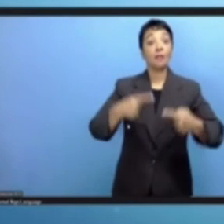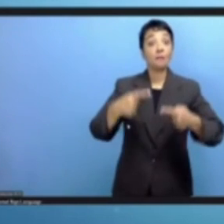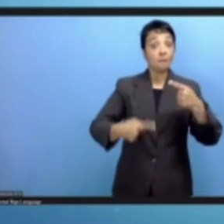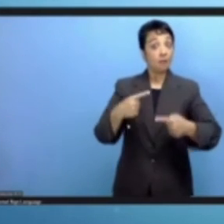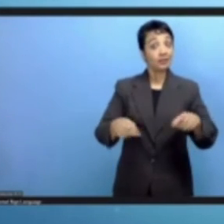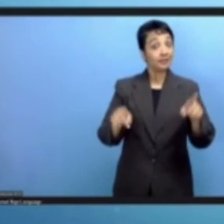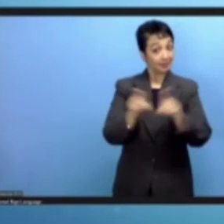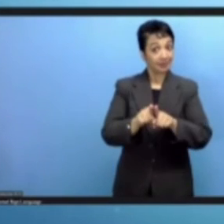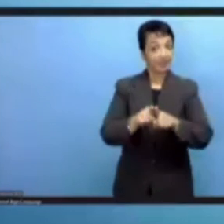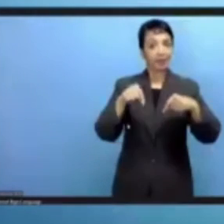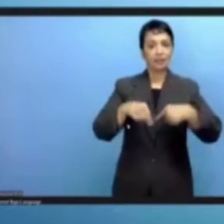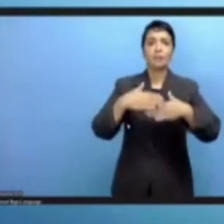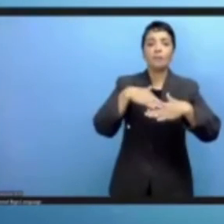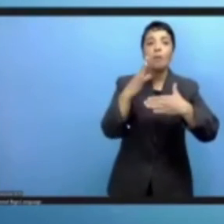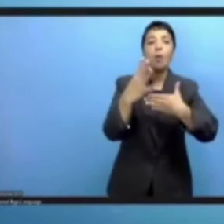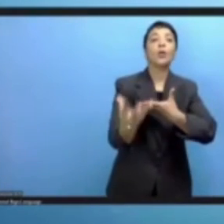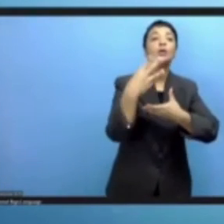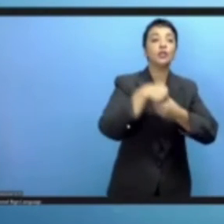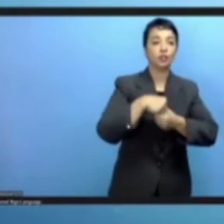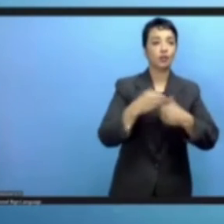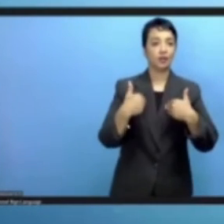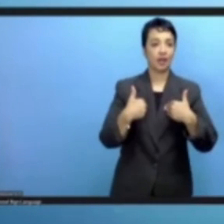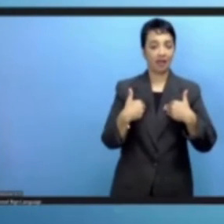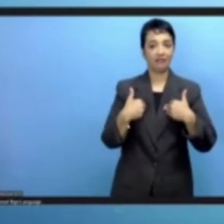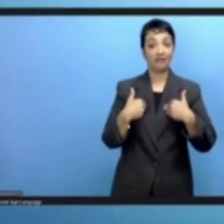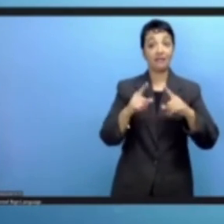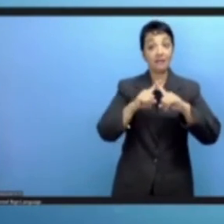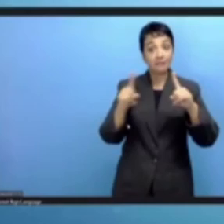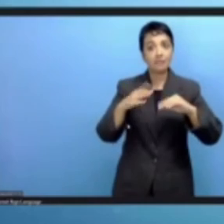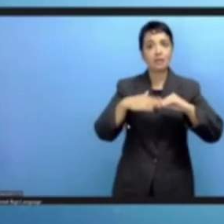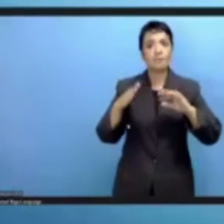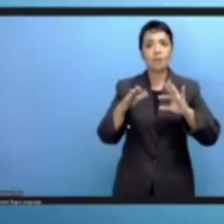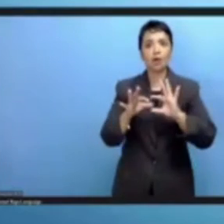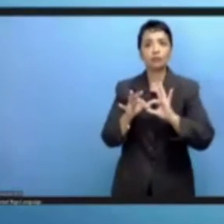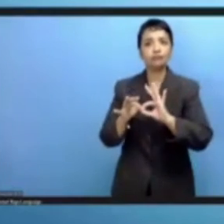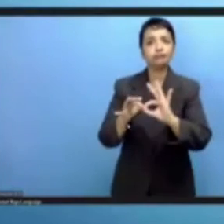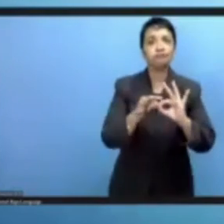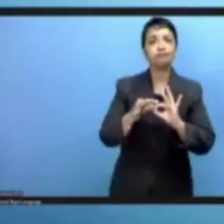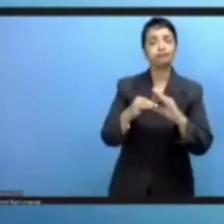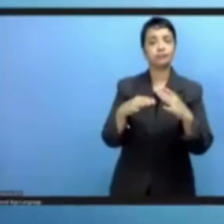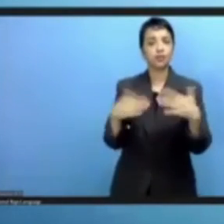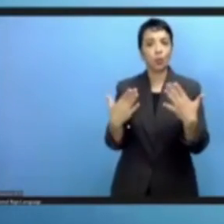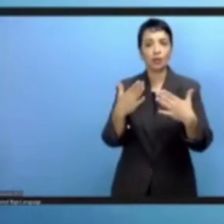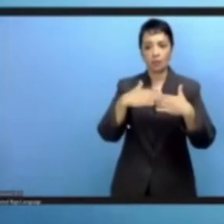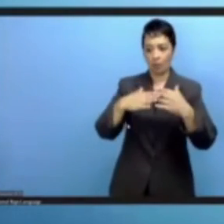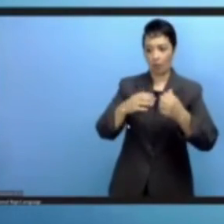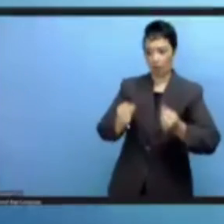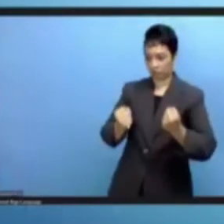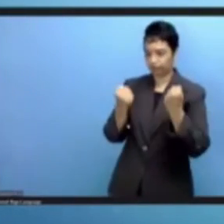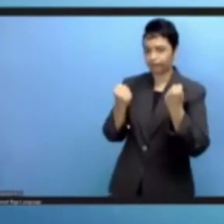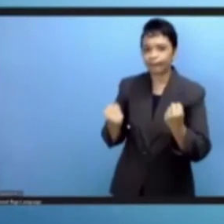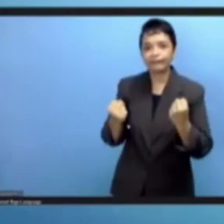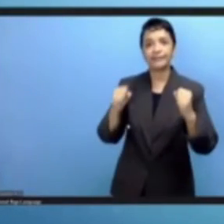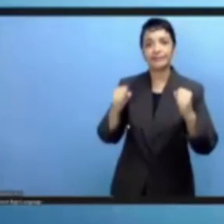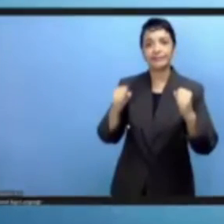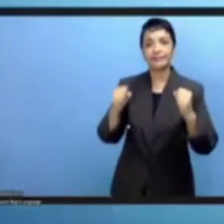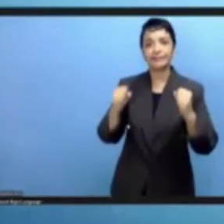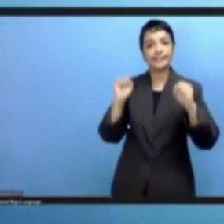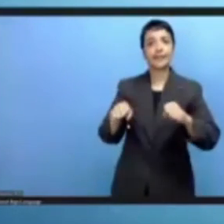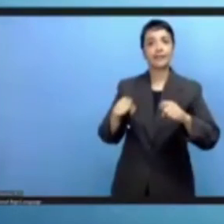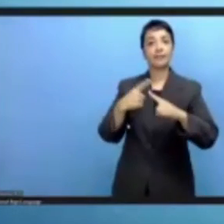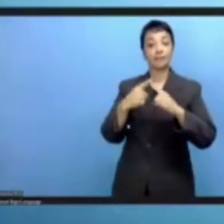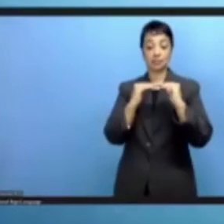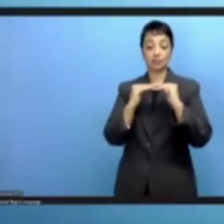dejan de ser Portales y se transforman en porteros en políticas también han permitido mayor